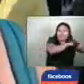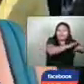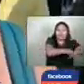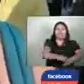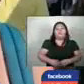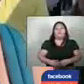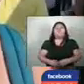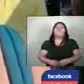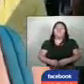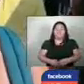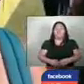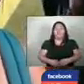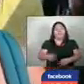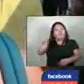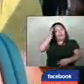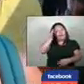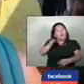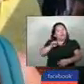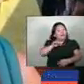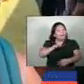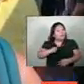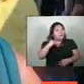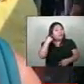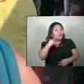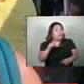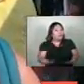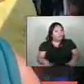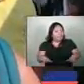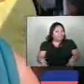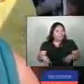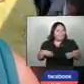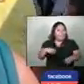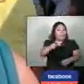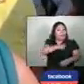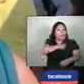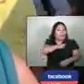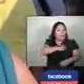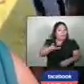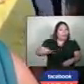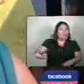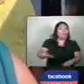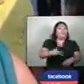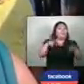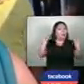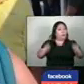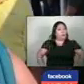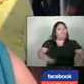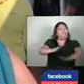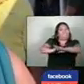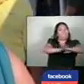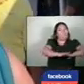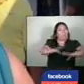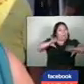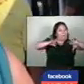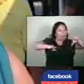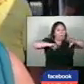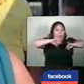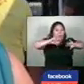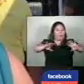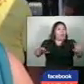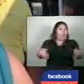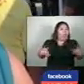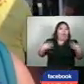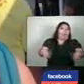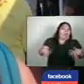Sí, creo que es importante como tomar la responsabilidad y saber que también nosotros somos parte de prevenir el contagio, entonces como no